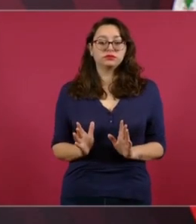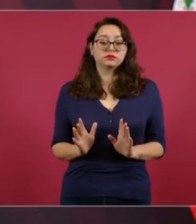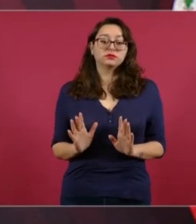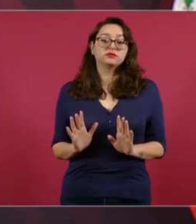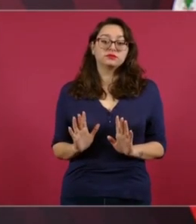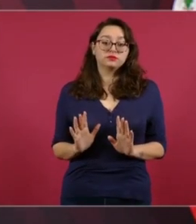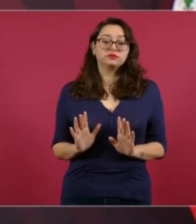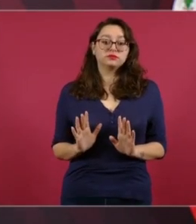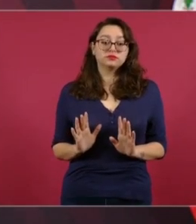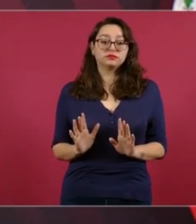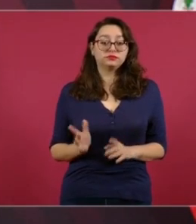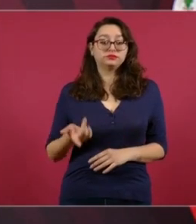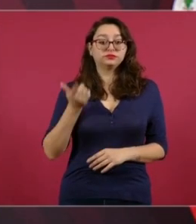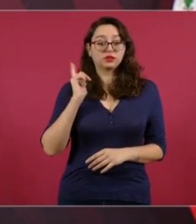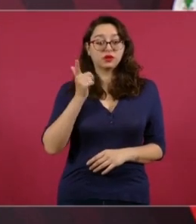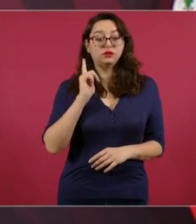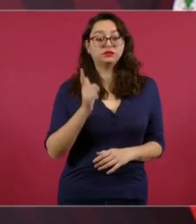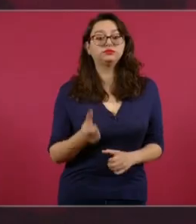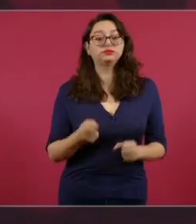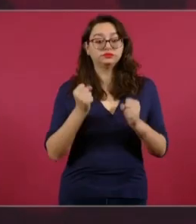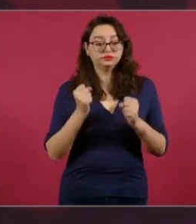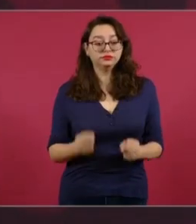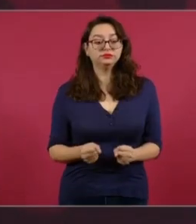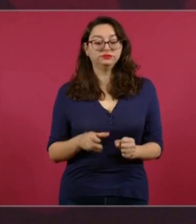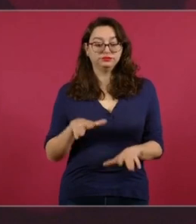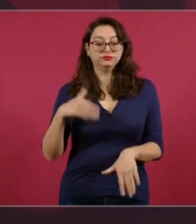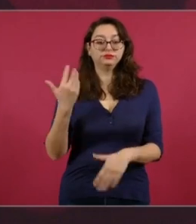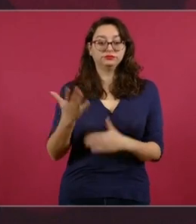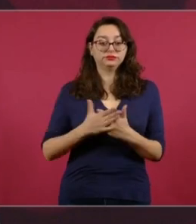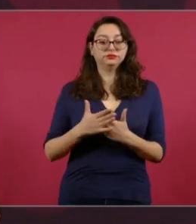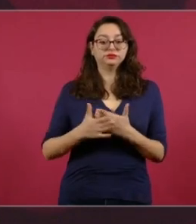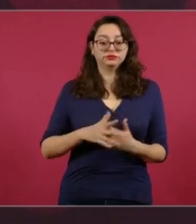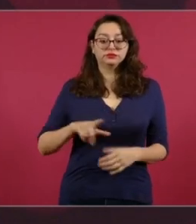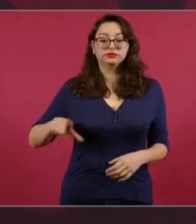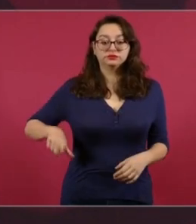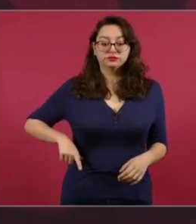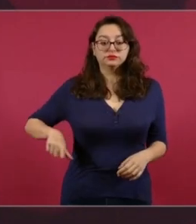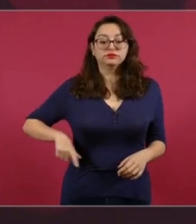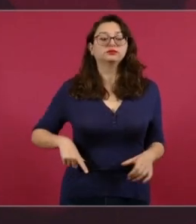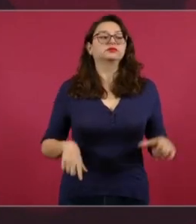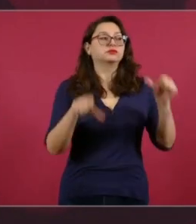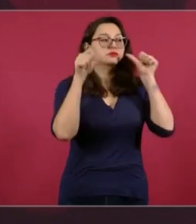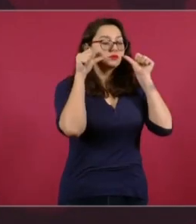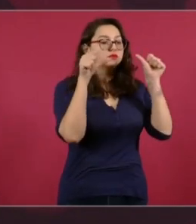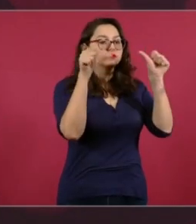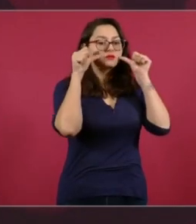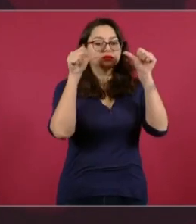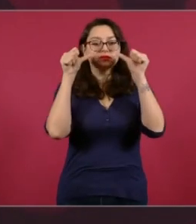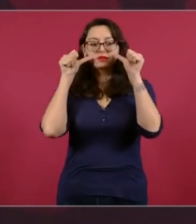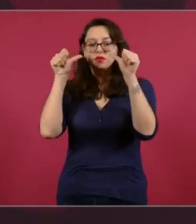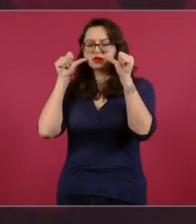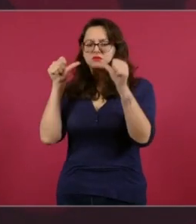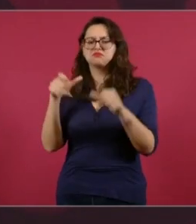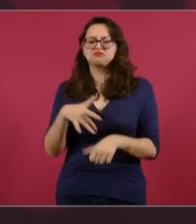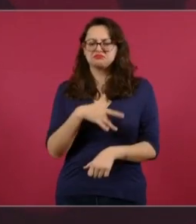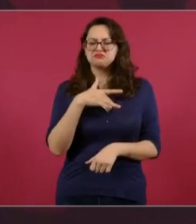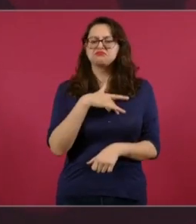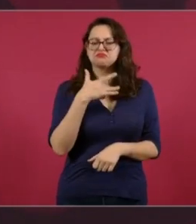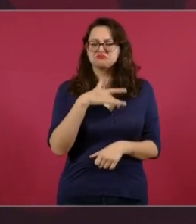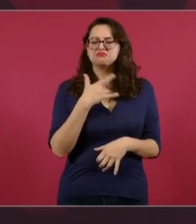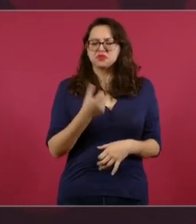y yo estoy seguro que van a darle atención. a estas demandas muy